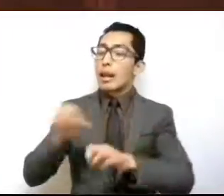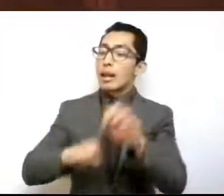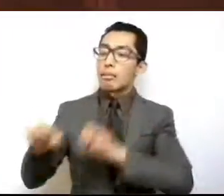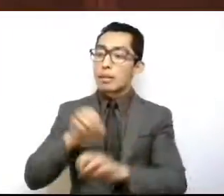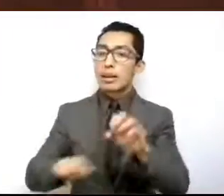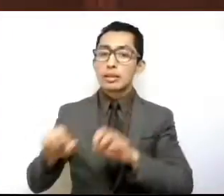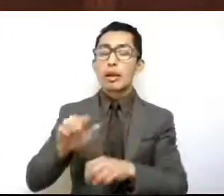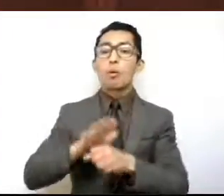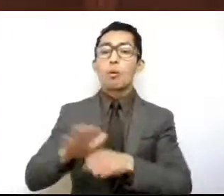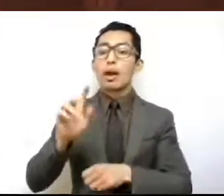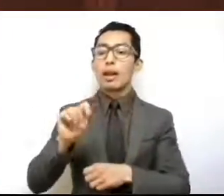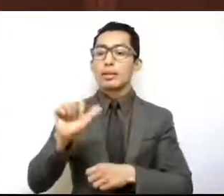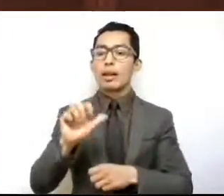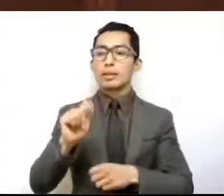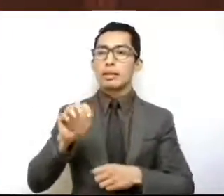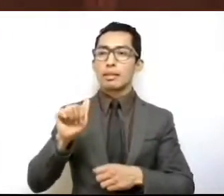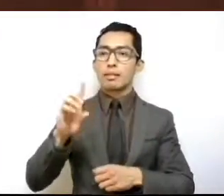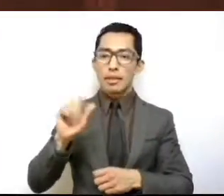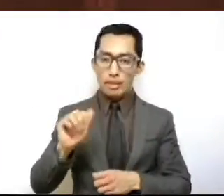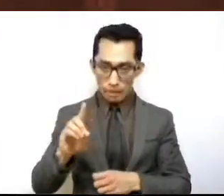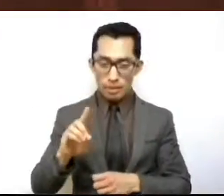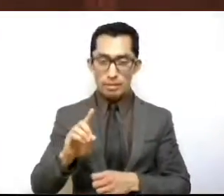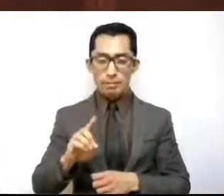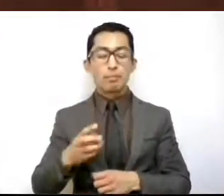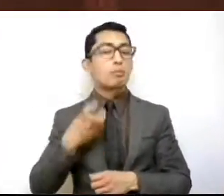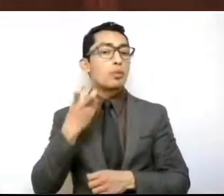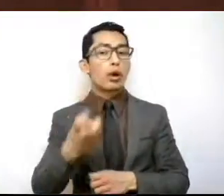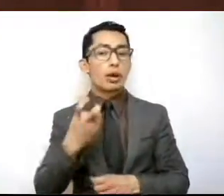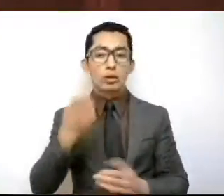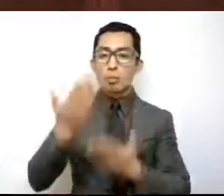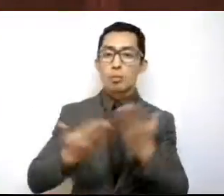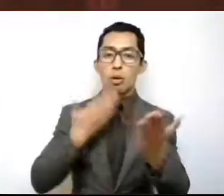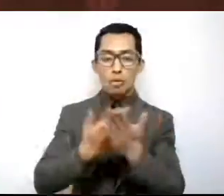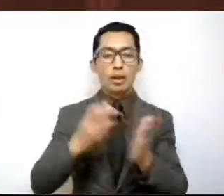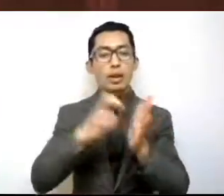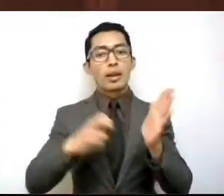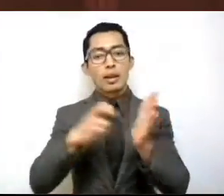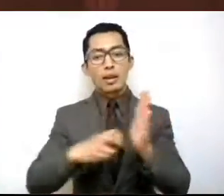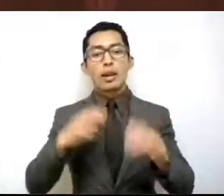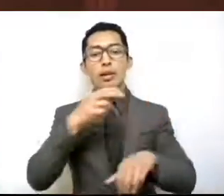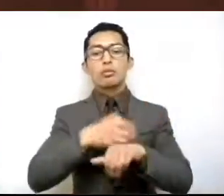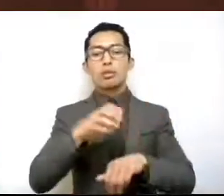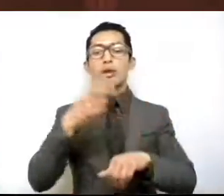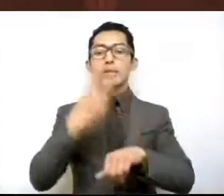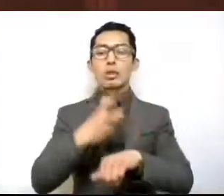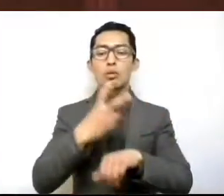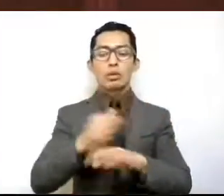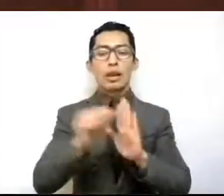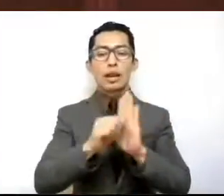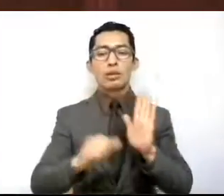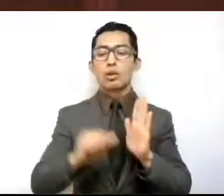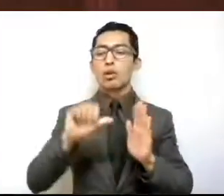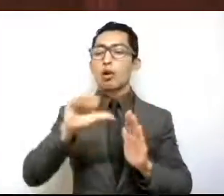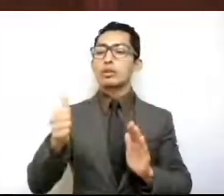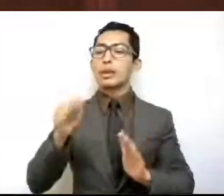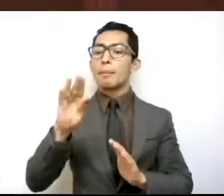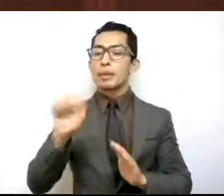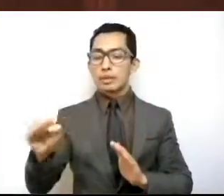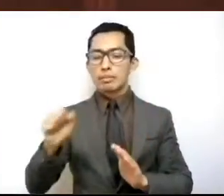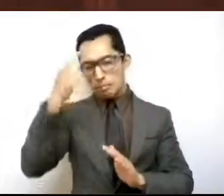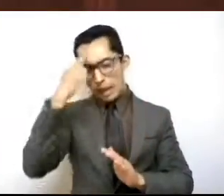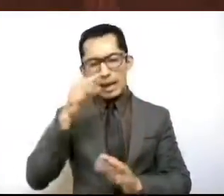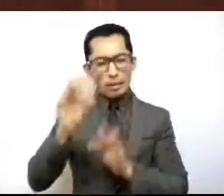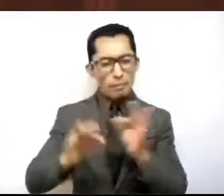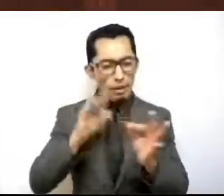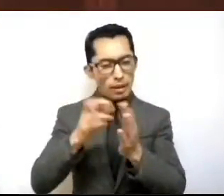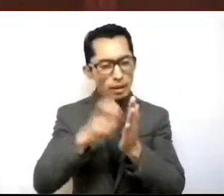de taxatividad. Por lo anterior, se propone reformar la fracción segunda del artículo 11 bis, a efecto de perfeccionar el